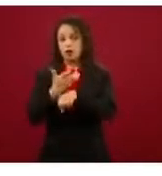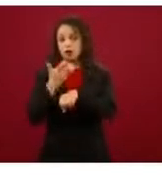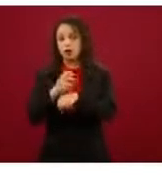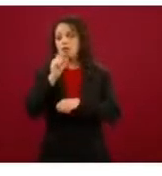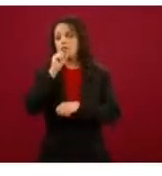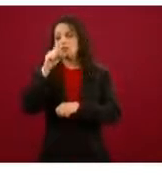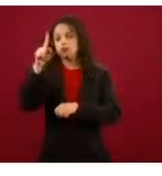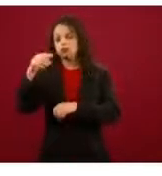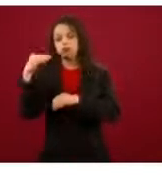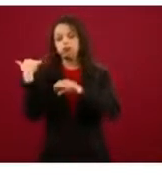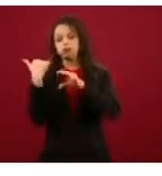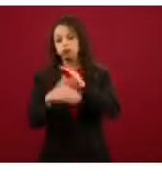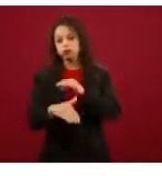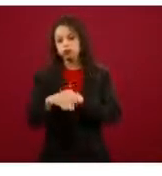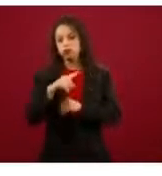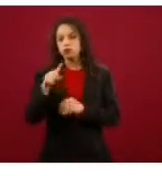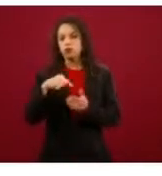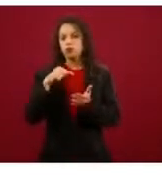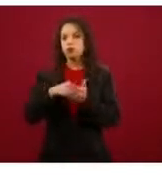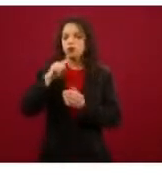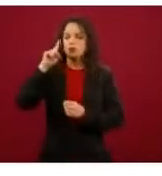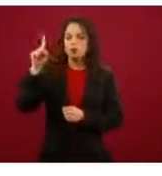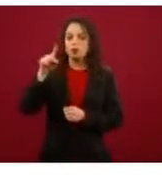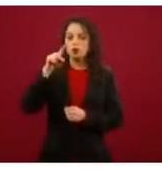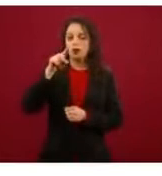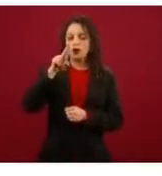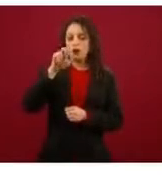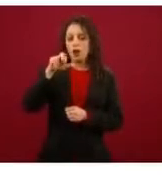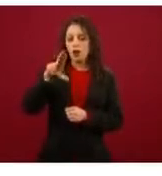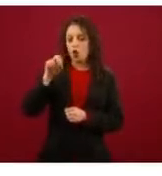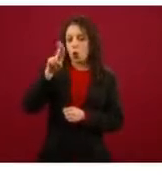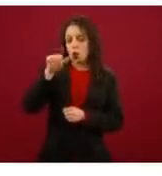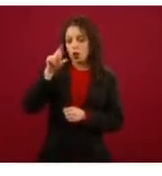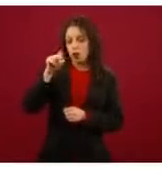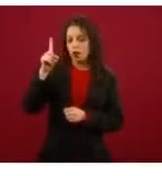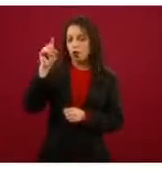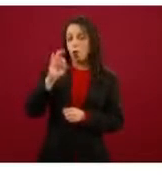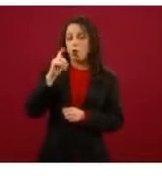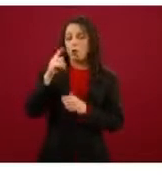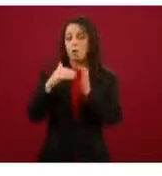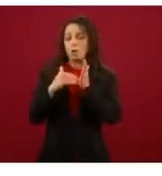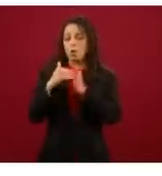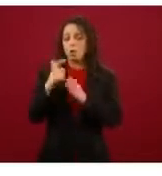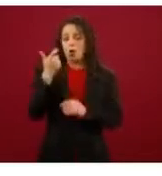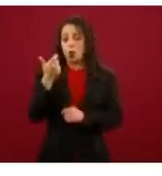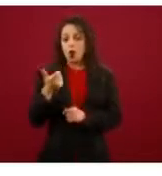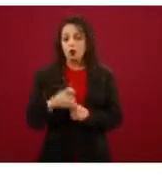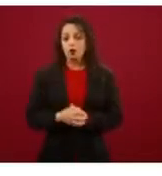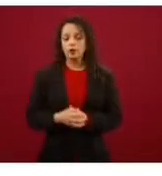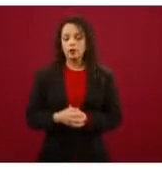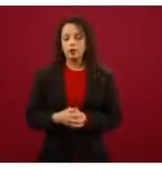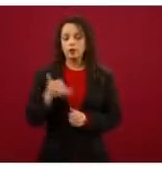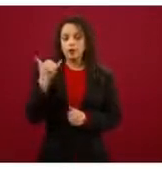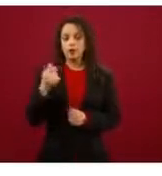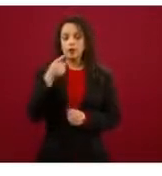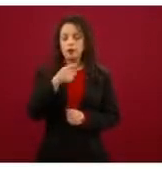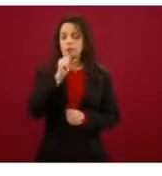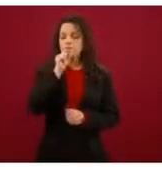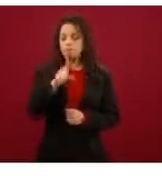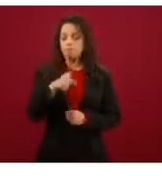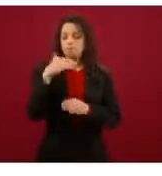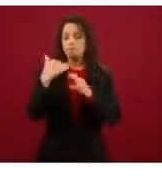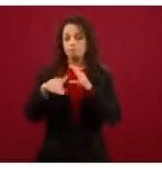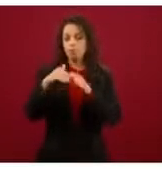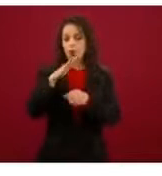mandaron recursos a Reino Unido por 49.1 millones de dólares, además de las transferencias a nivel local